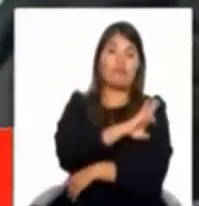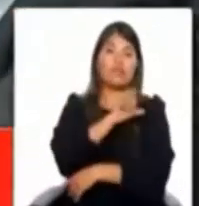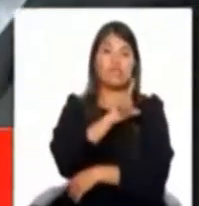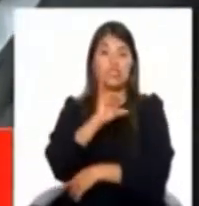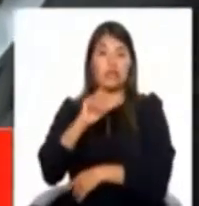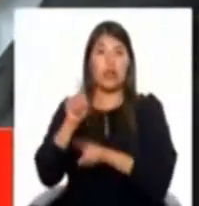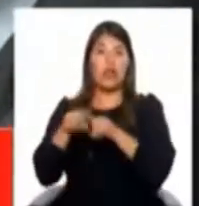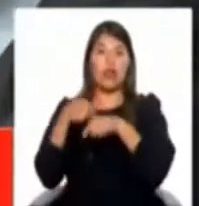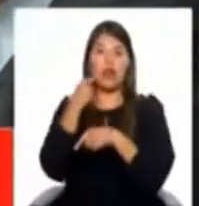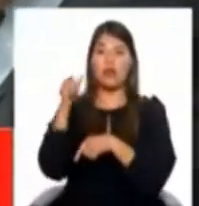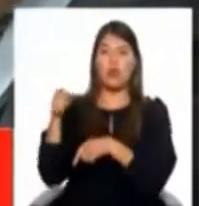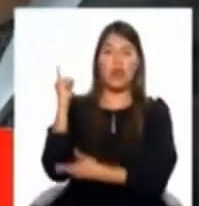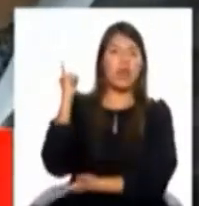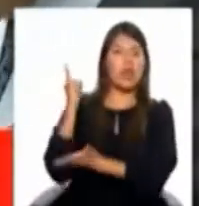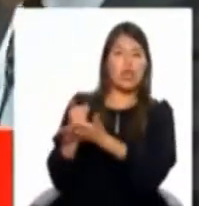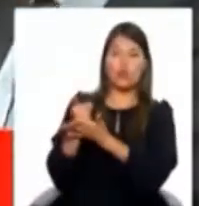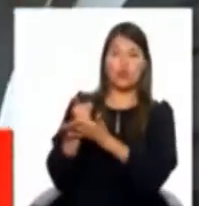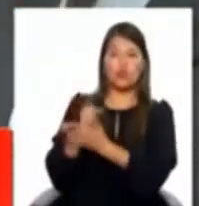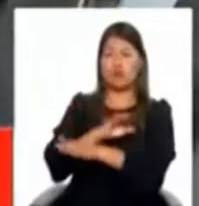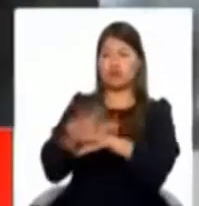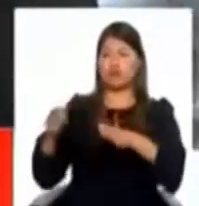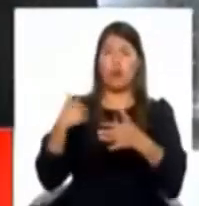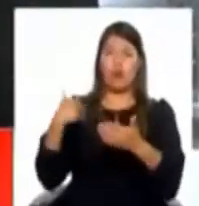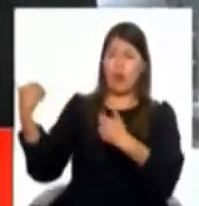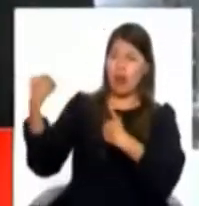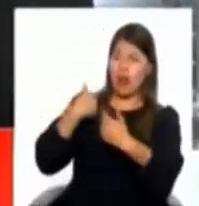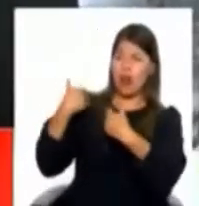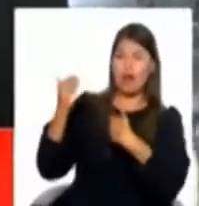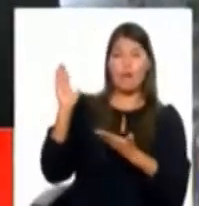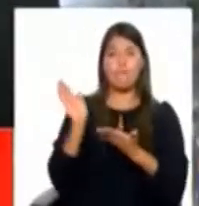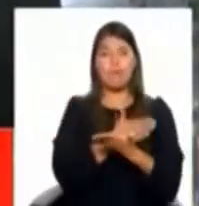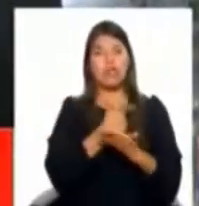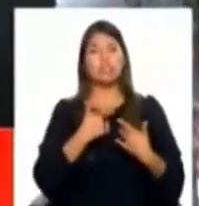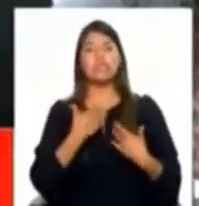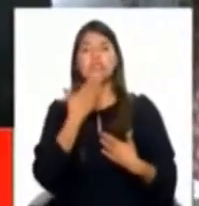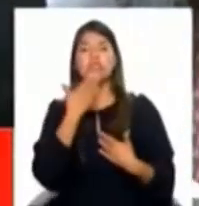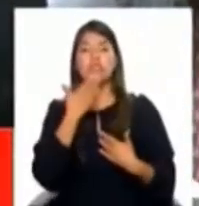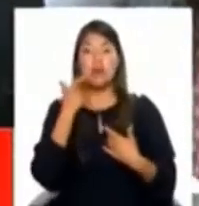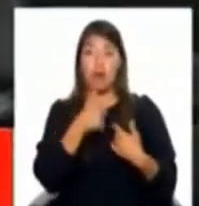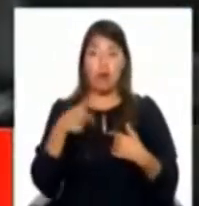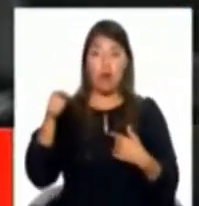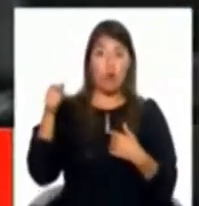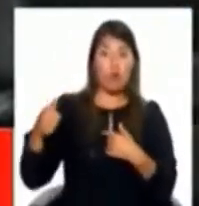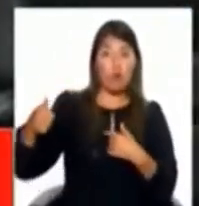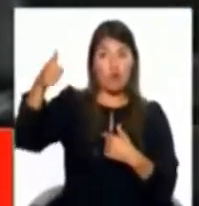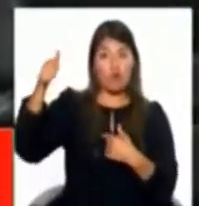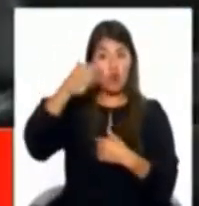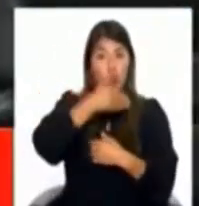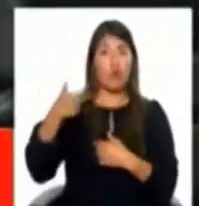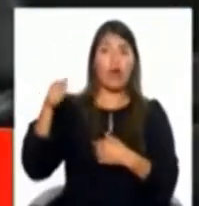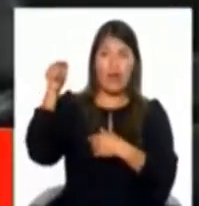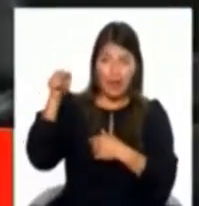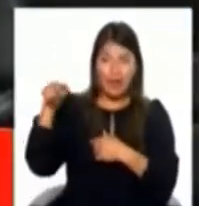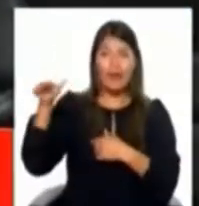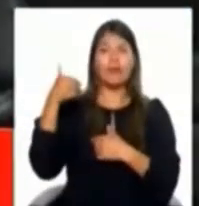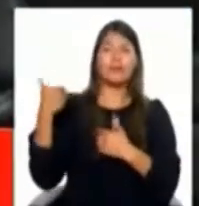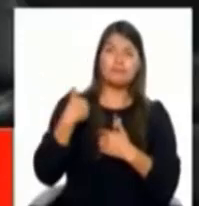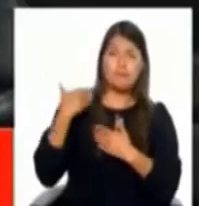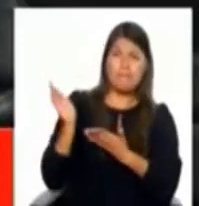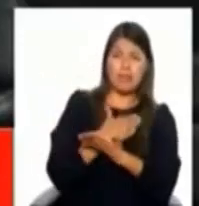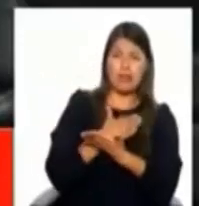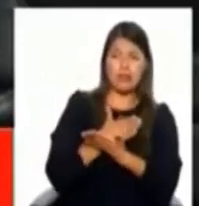Benavides, denunció un complot para sacarla del cargo y que trasciende al actual gobierno. Cuando trascendió